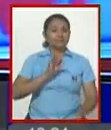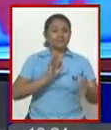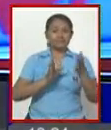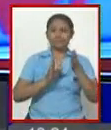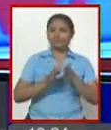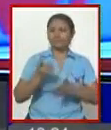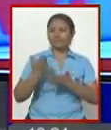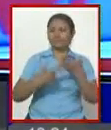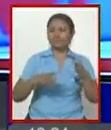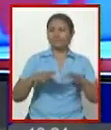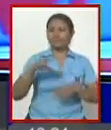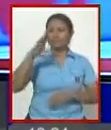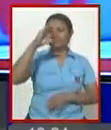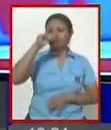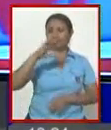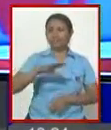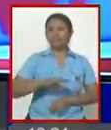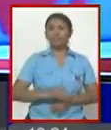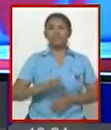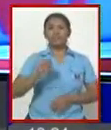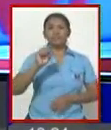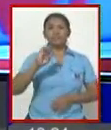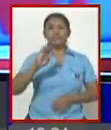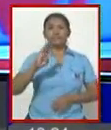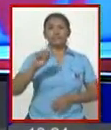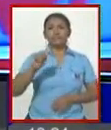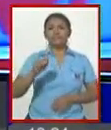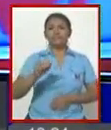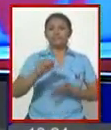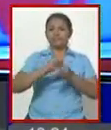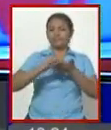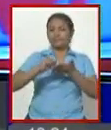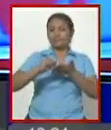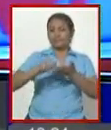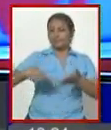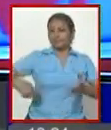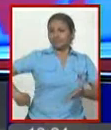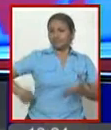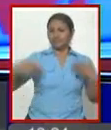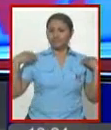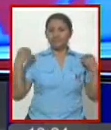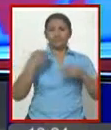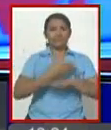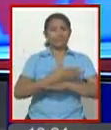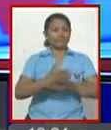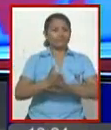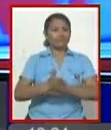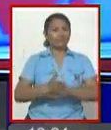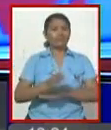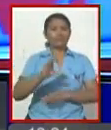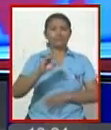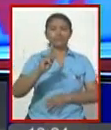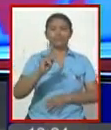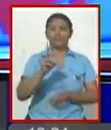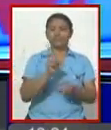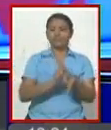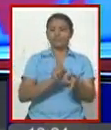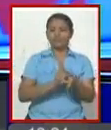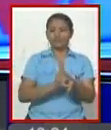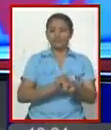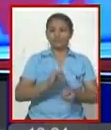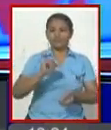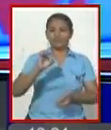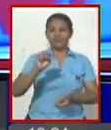ahora del caso del pequeño sebastián justiniano a quien se le extirpó un riñón sano en las próximas horas será cautelada a la médico